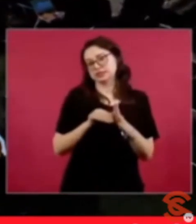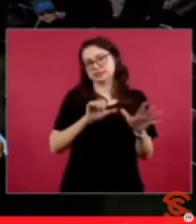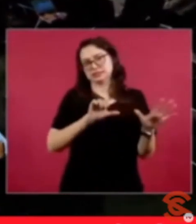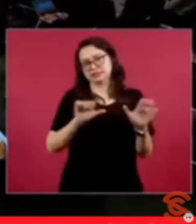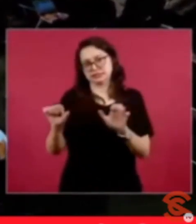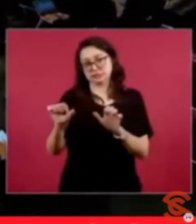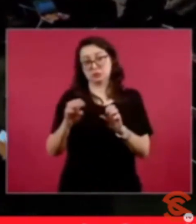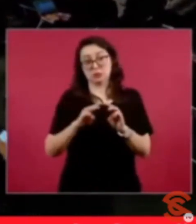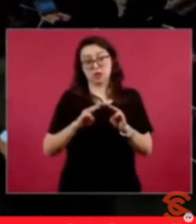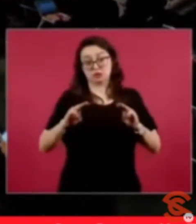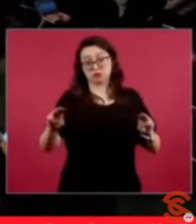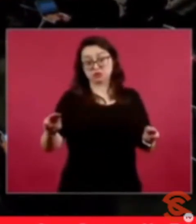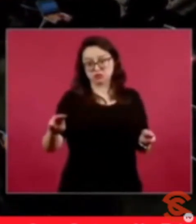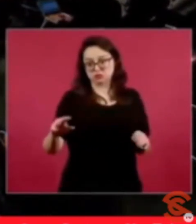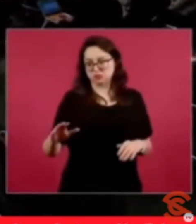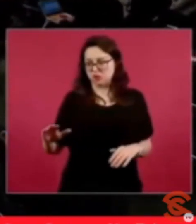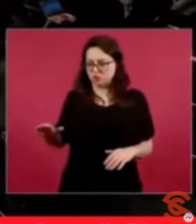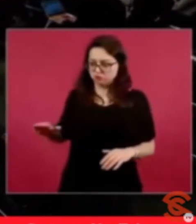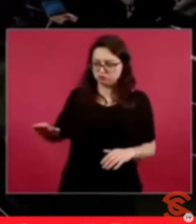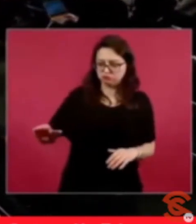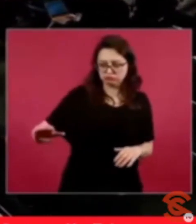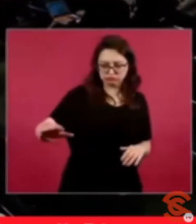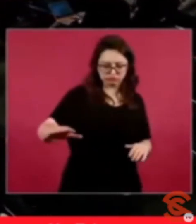Una obra